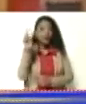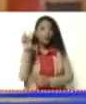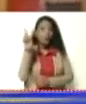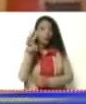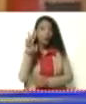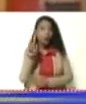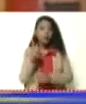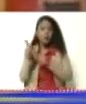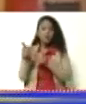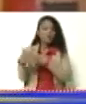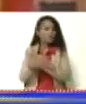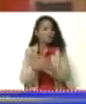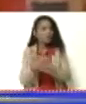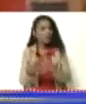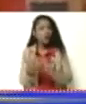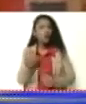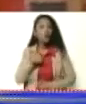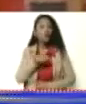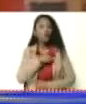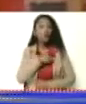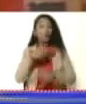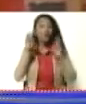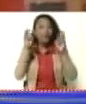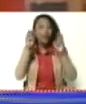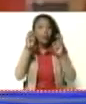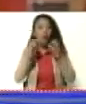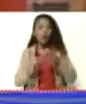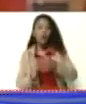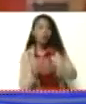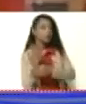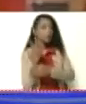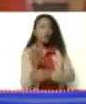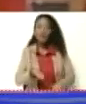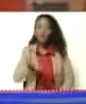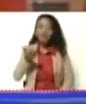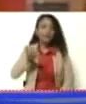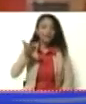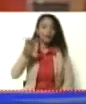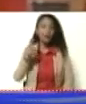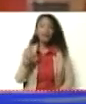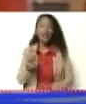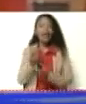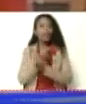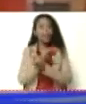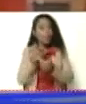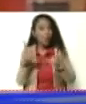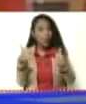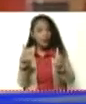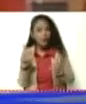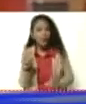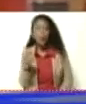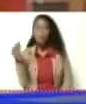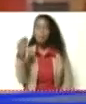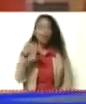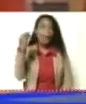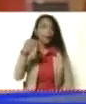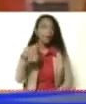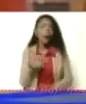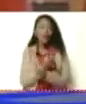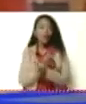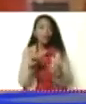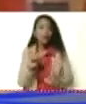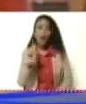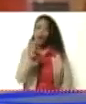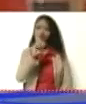eso, nuestro lema fundamental es que haya democracia, más democracia, y no a